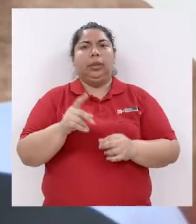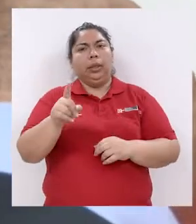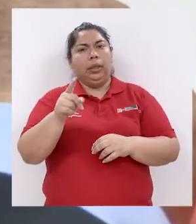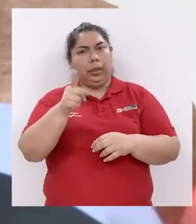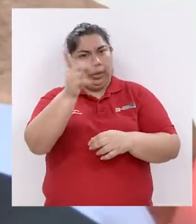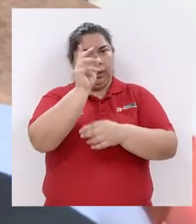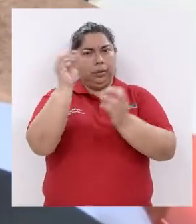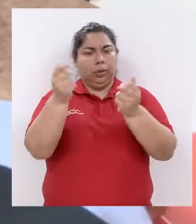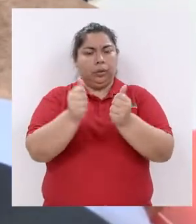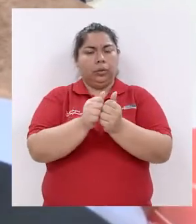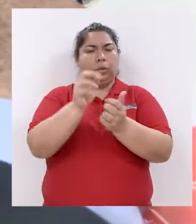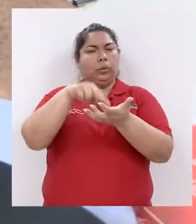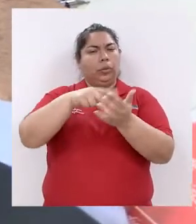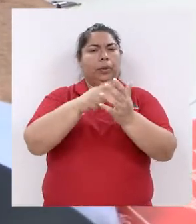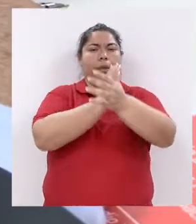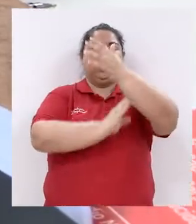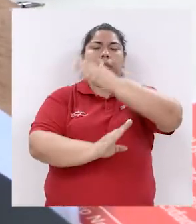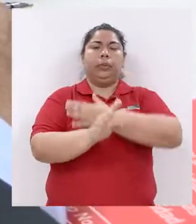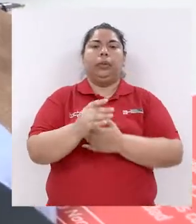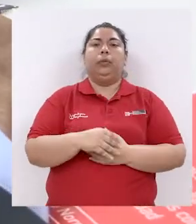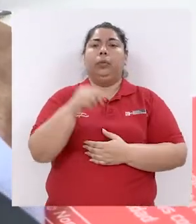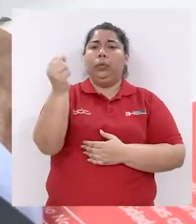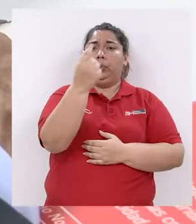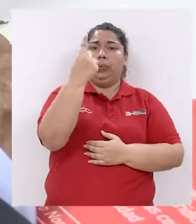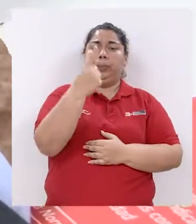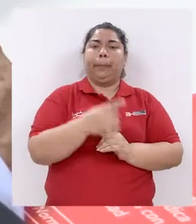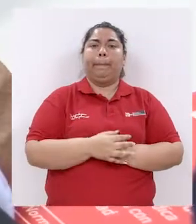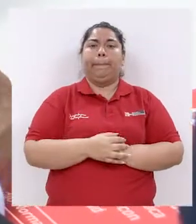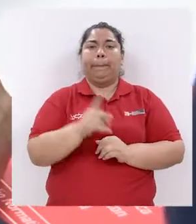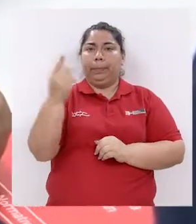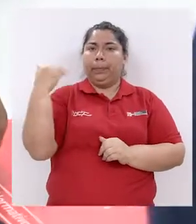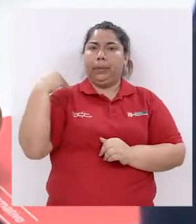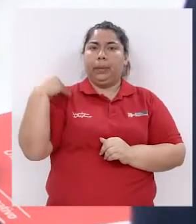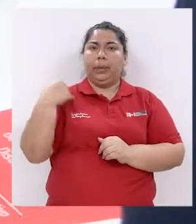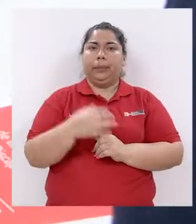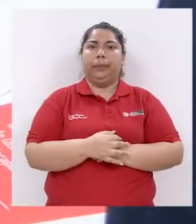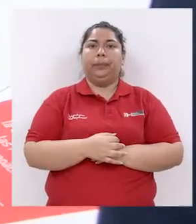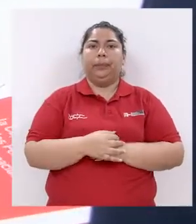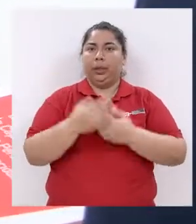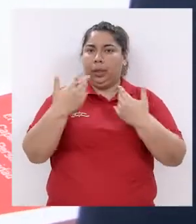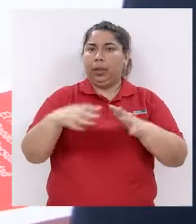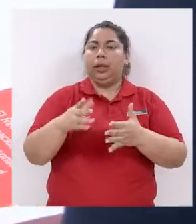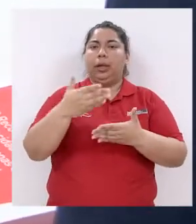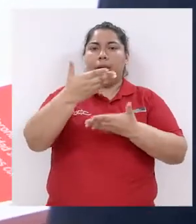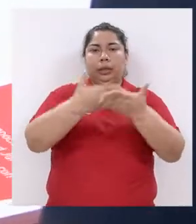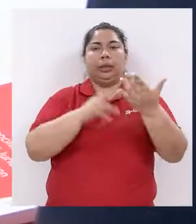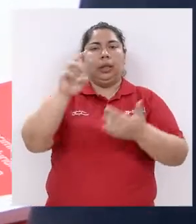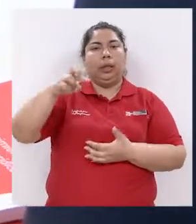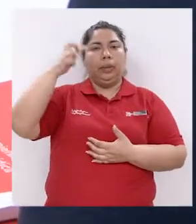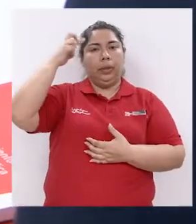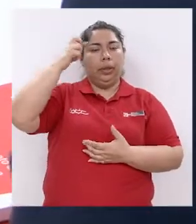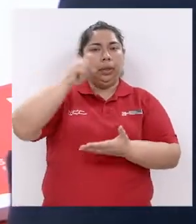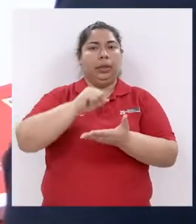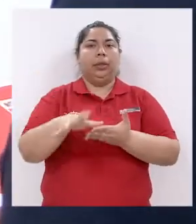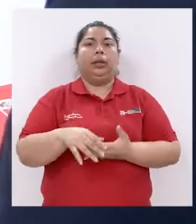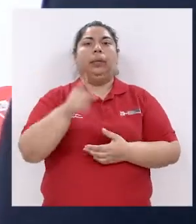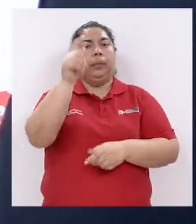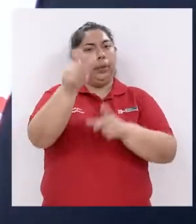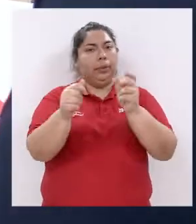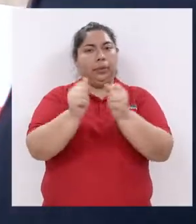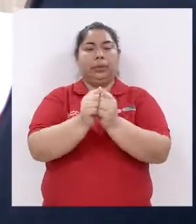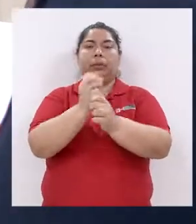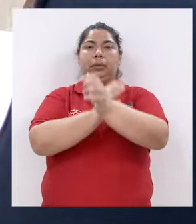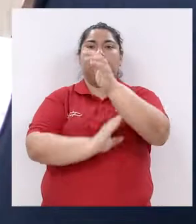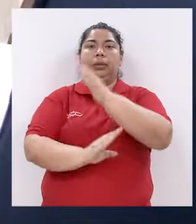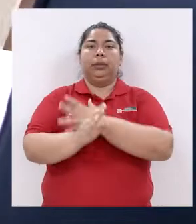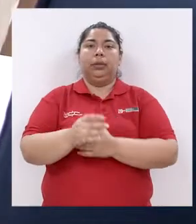en materia de discapacidad que va a tener esta mesa. Uno, tener ya lista la política nacional para las personas